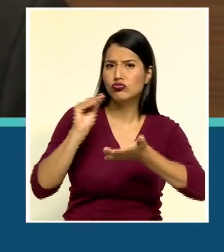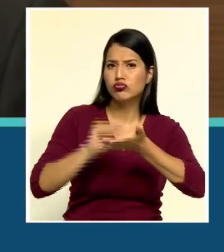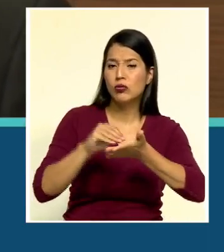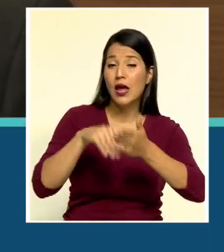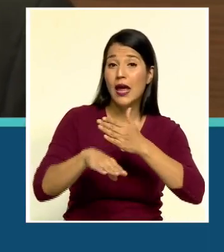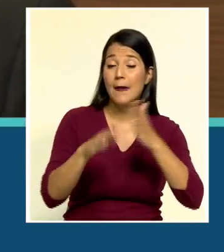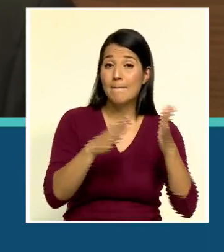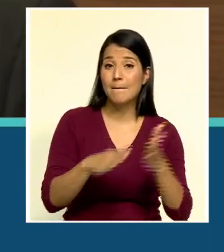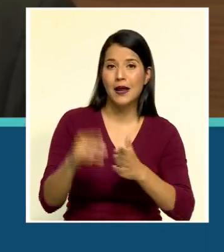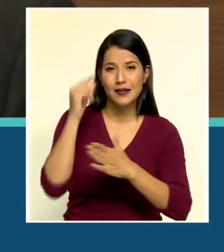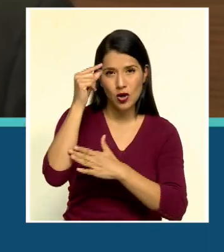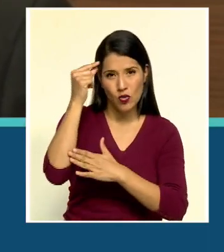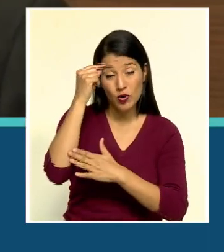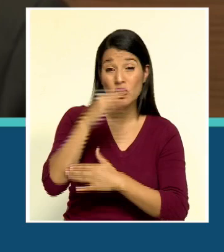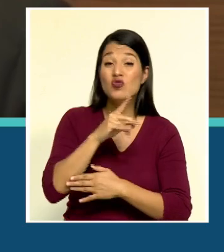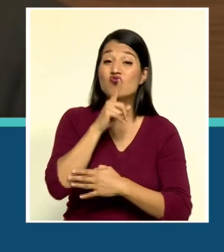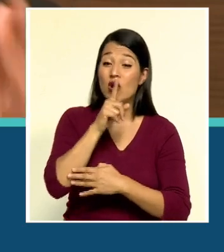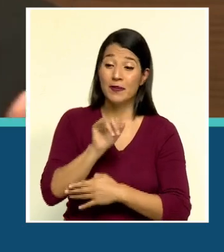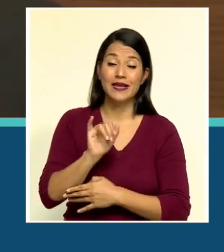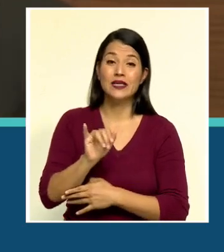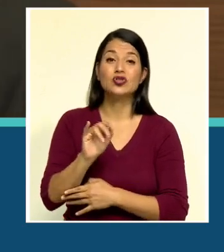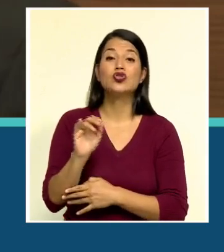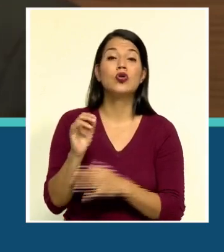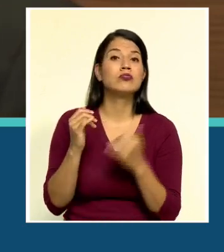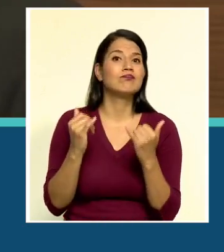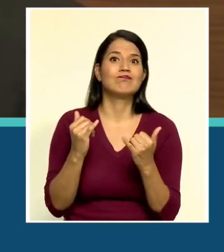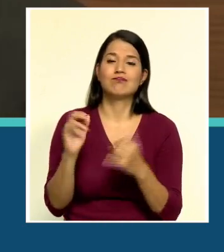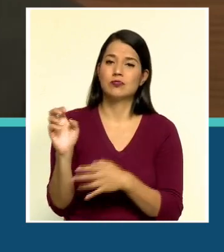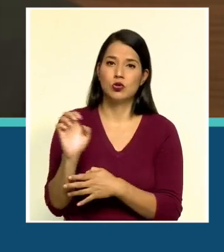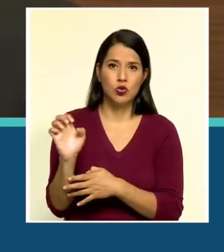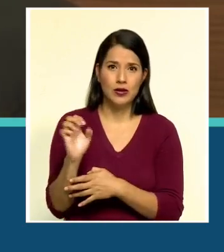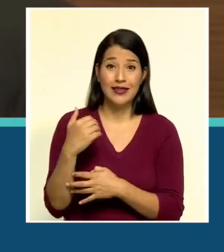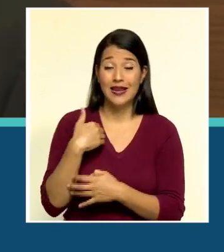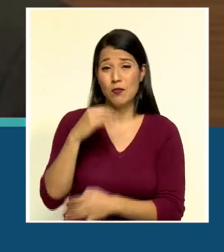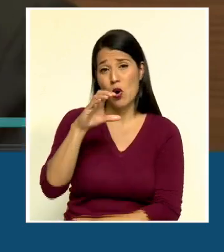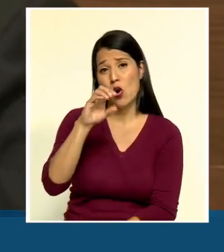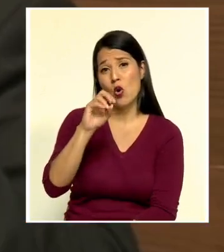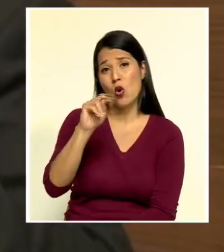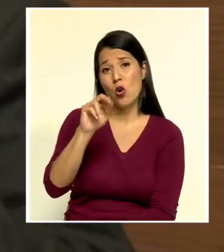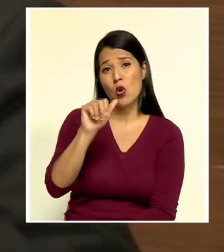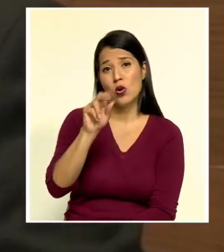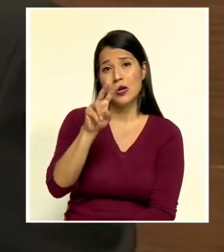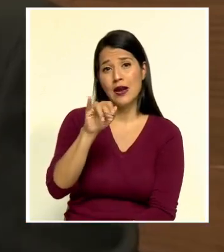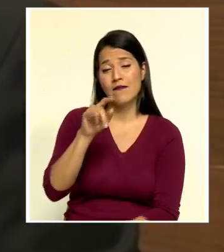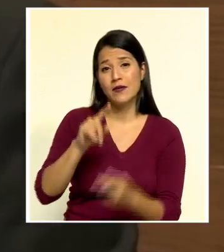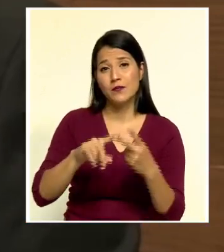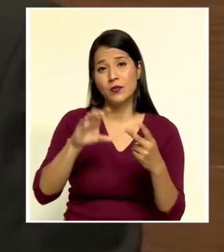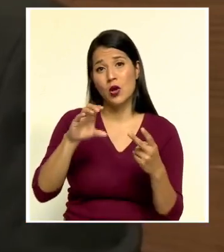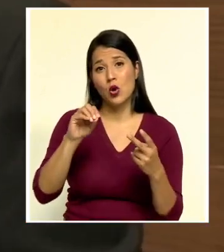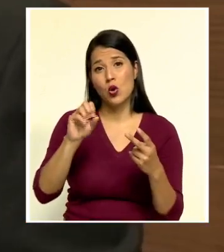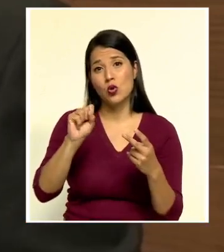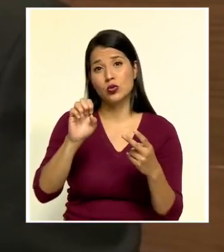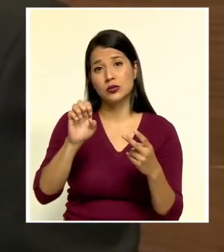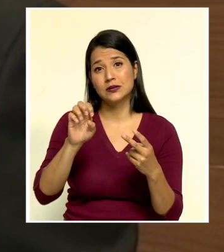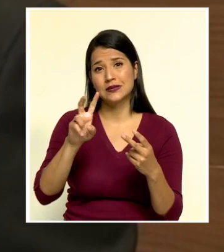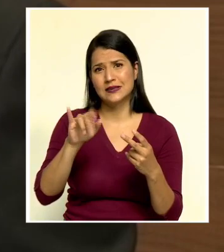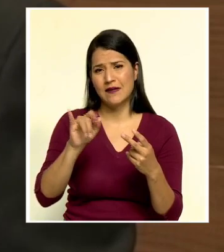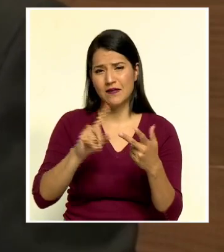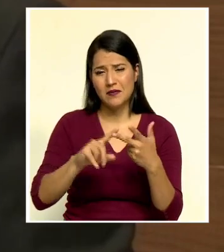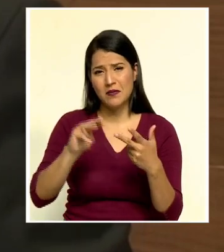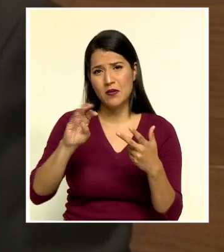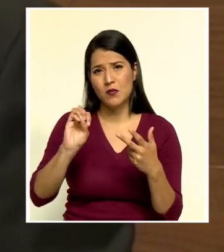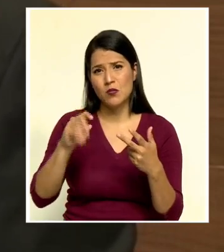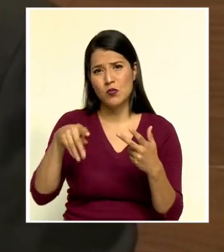y honestamente creo que es urgente. O sea, tenemos CONAVI, COSEBI, tenemos la estructura principal del MOP y yo creo